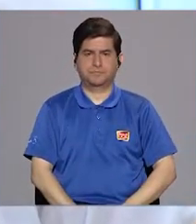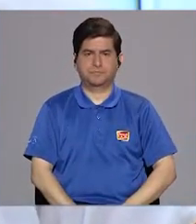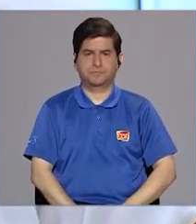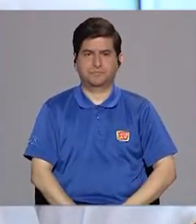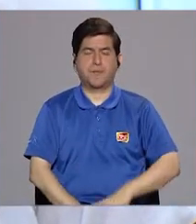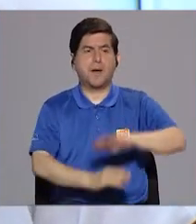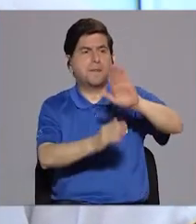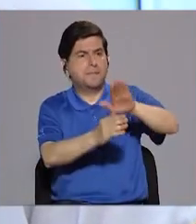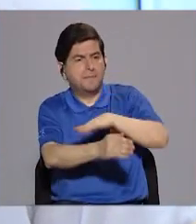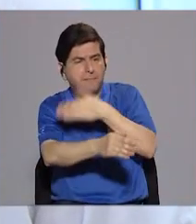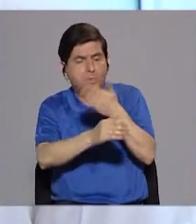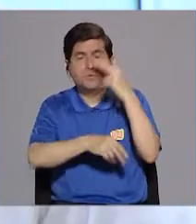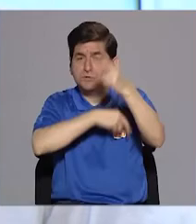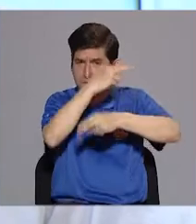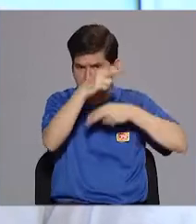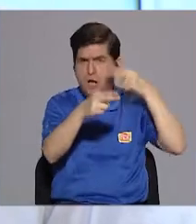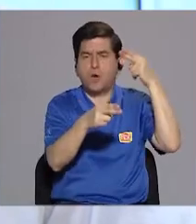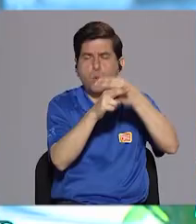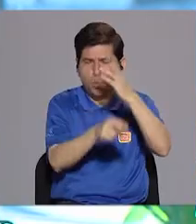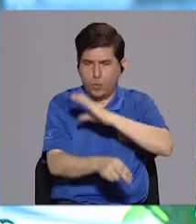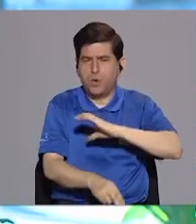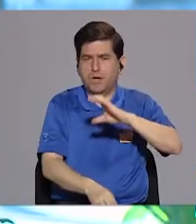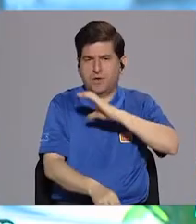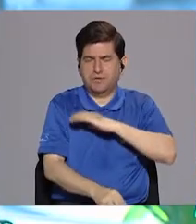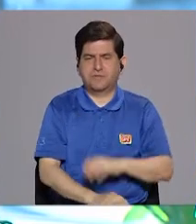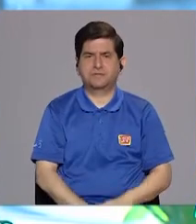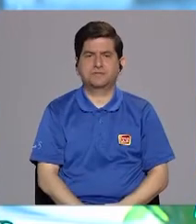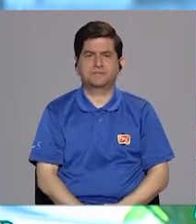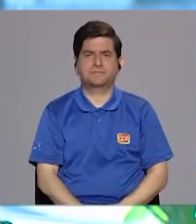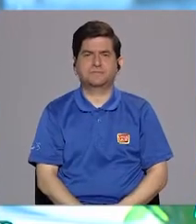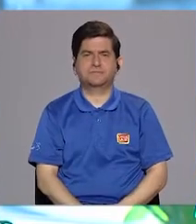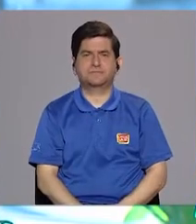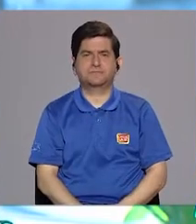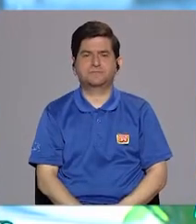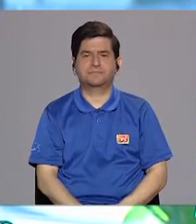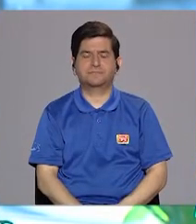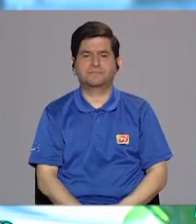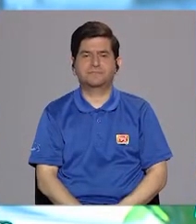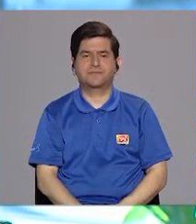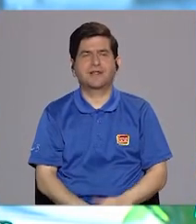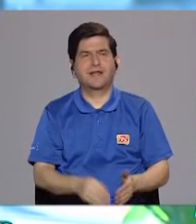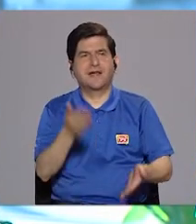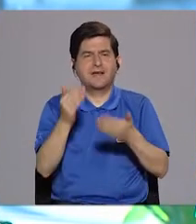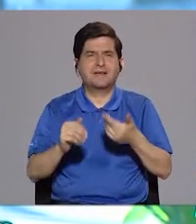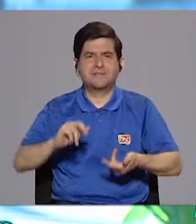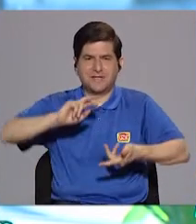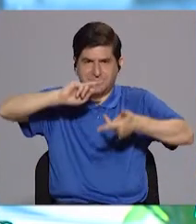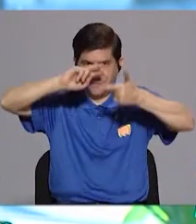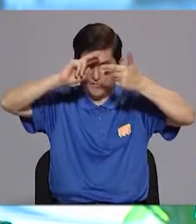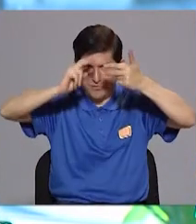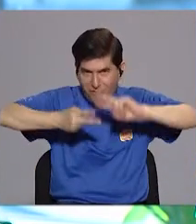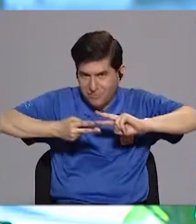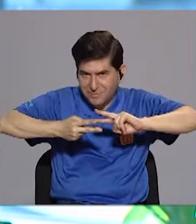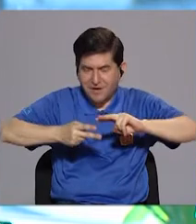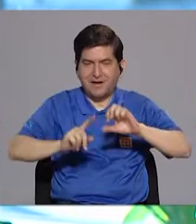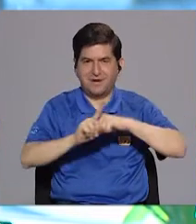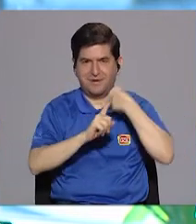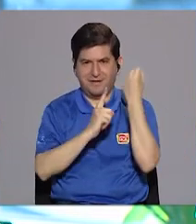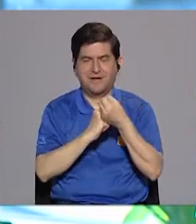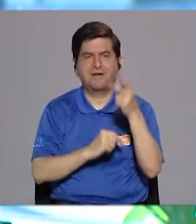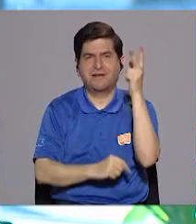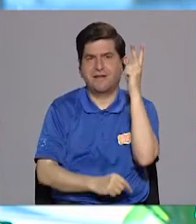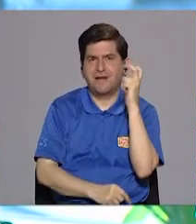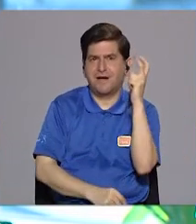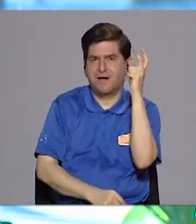la música es universal. Vea que es muy contradictorio uh-huh. Muchas veces